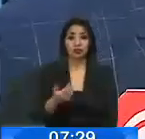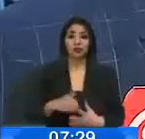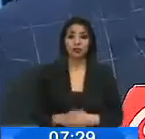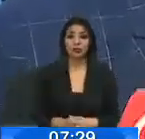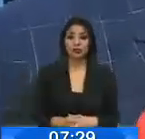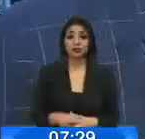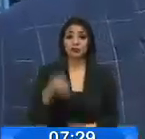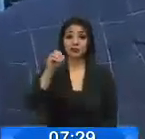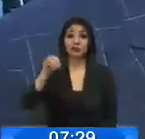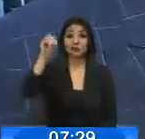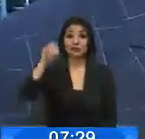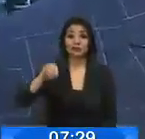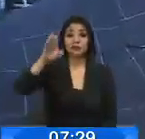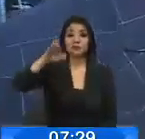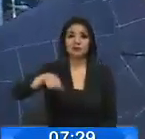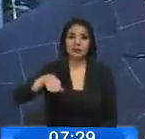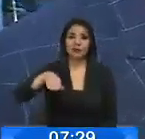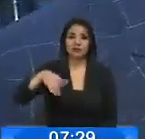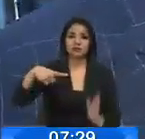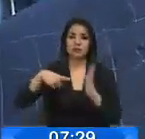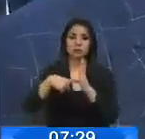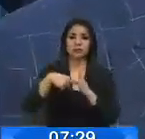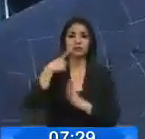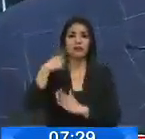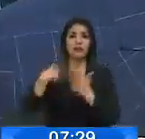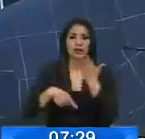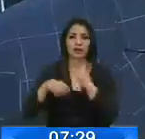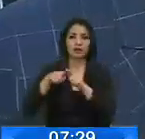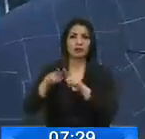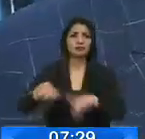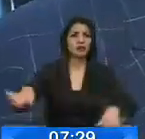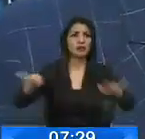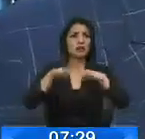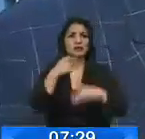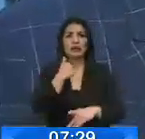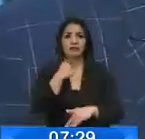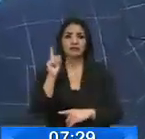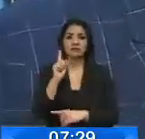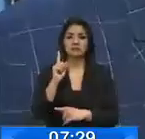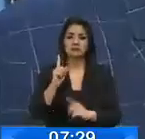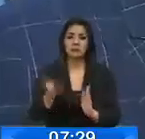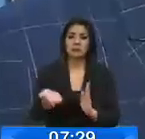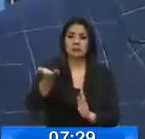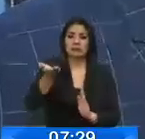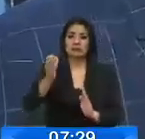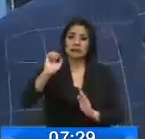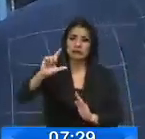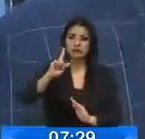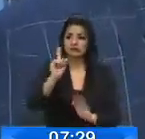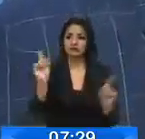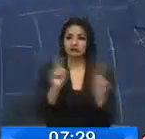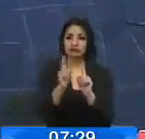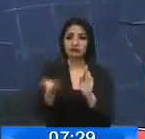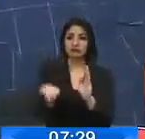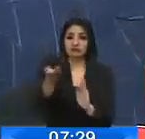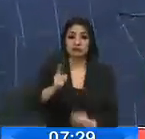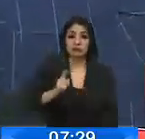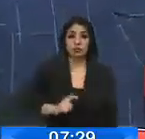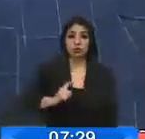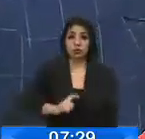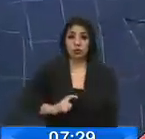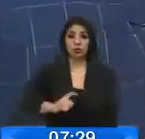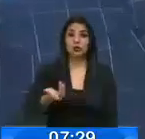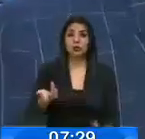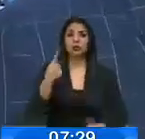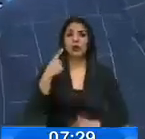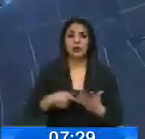mismo porcentaje para que la competitividad no se vea mermada y no exista inflación, para que ese aumento salarial no se